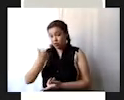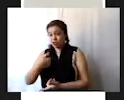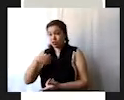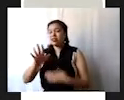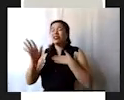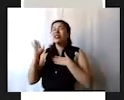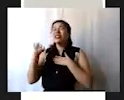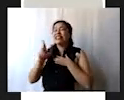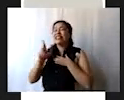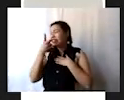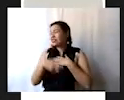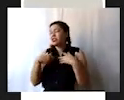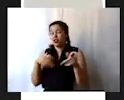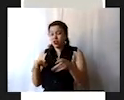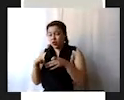aquí al lado del módem.